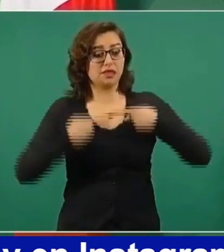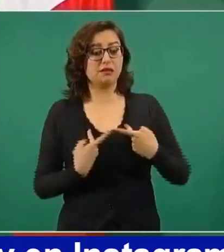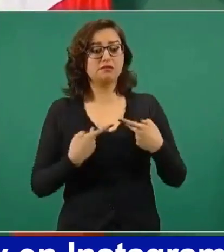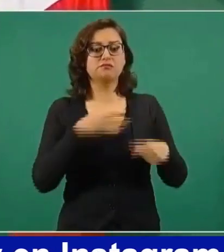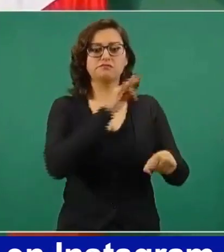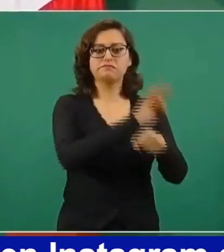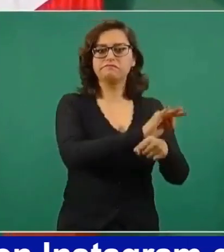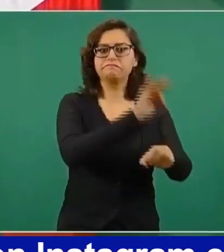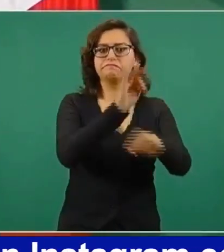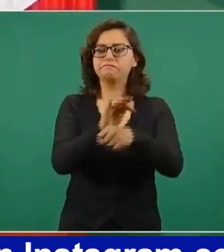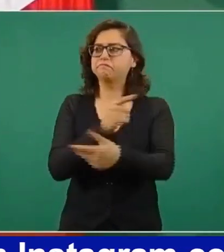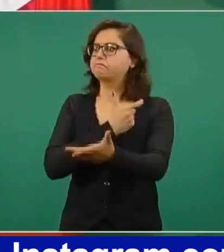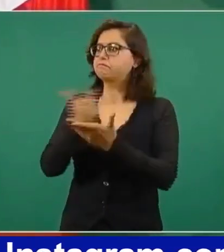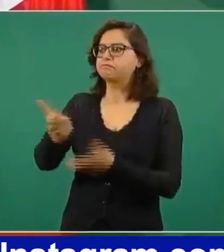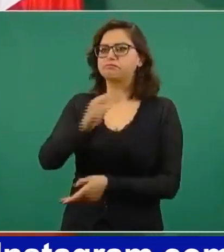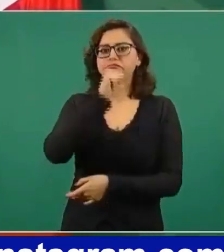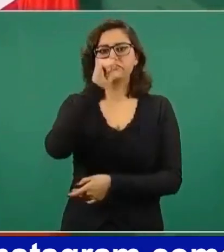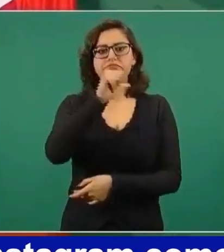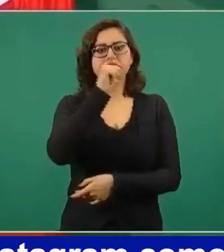Eso